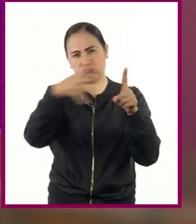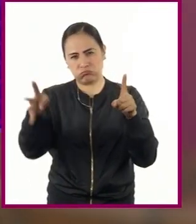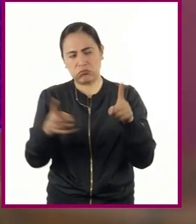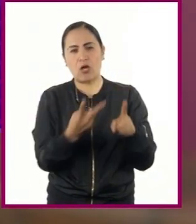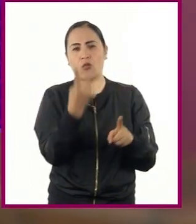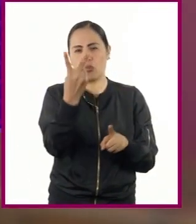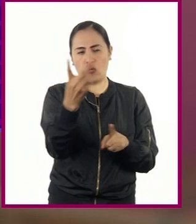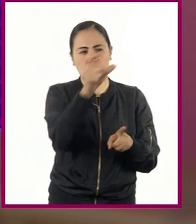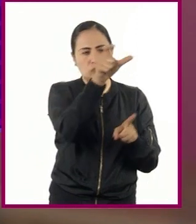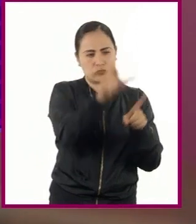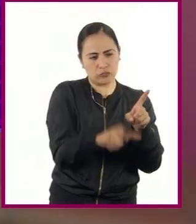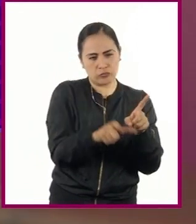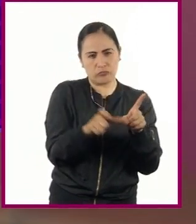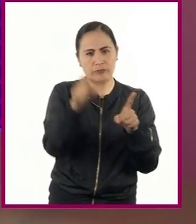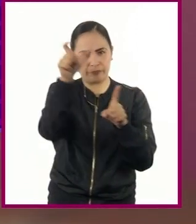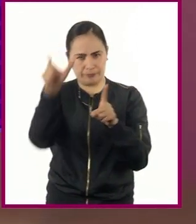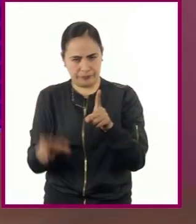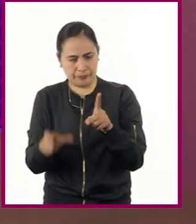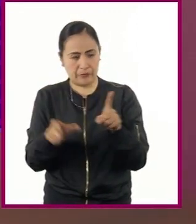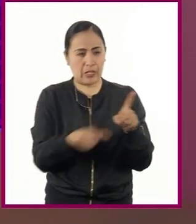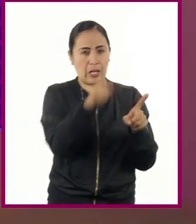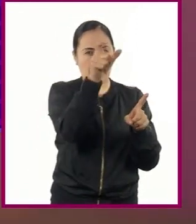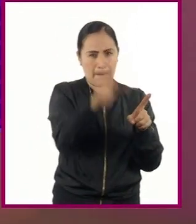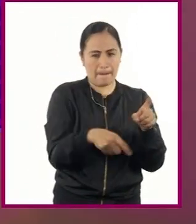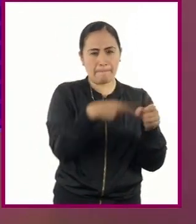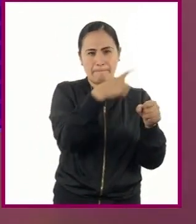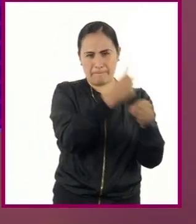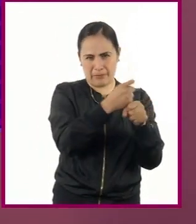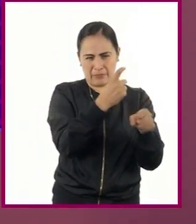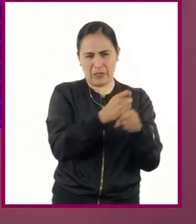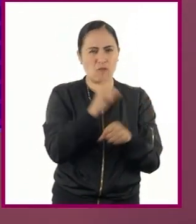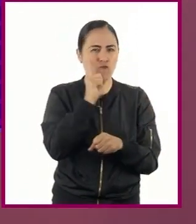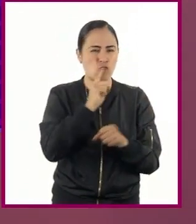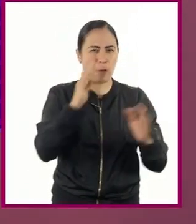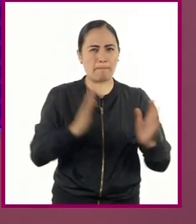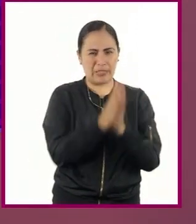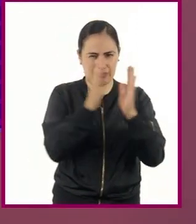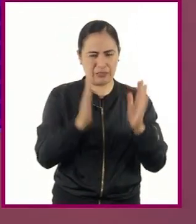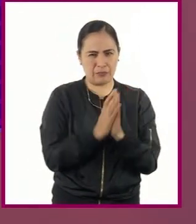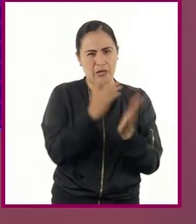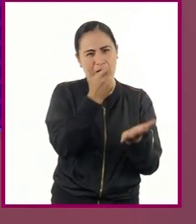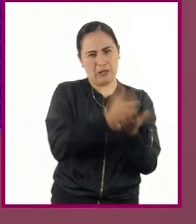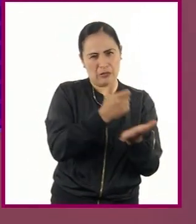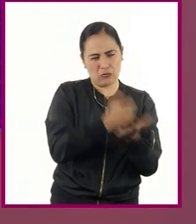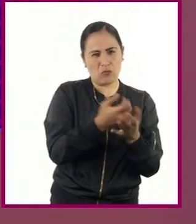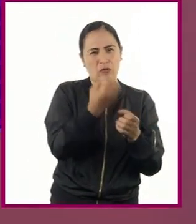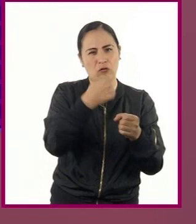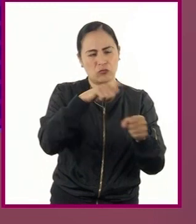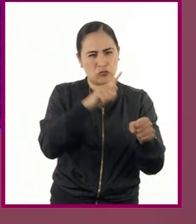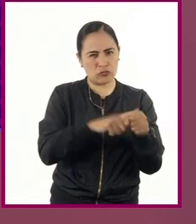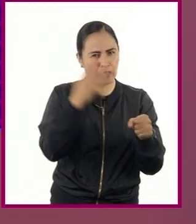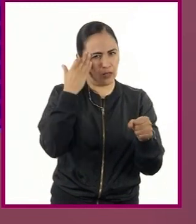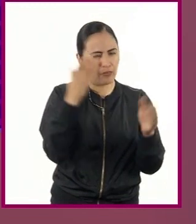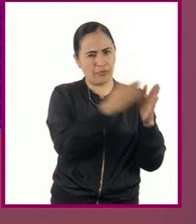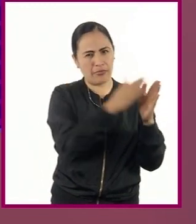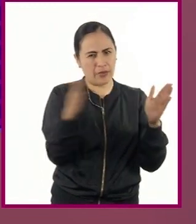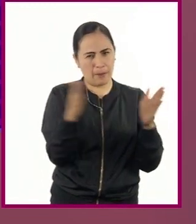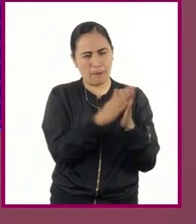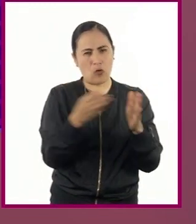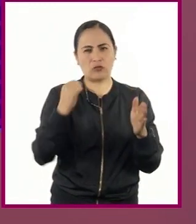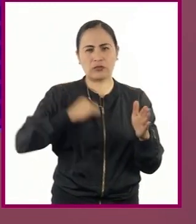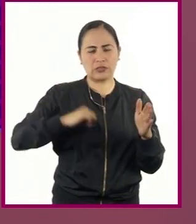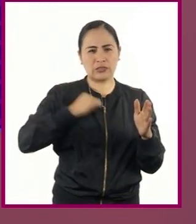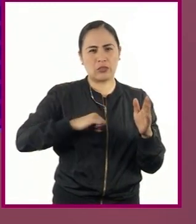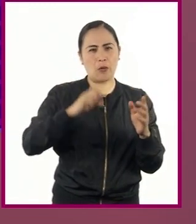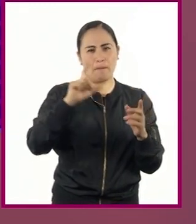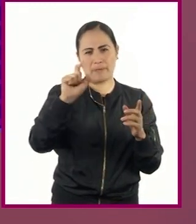primera, enlisten la participación de las mujeres en el ámbito económico y social durante la primera mitad del siglo